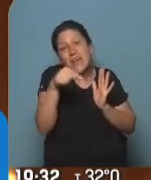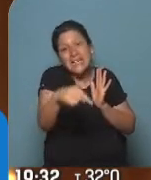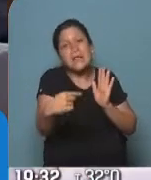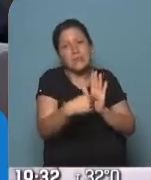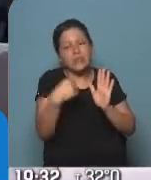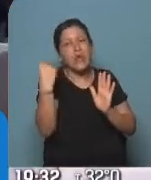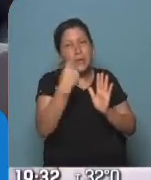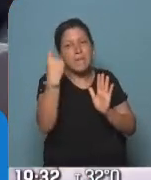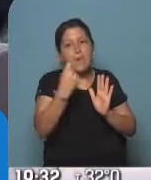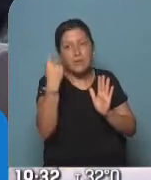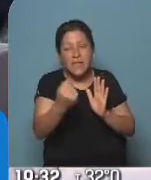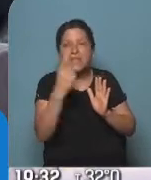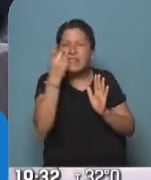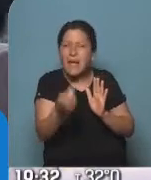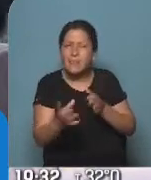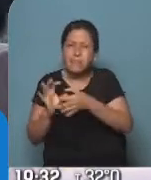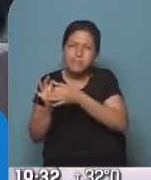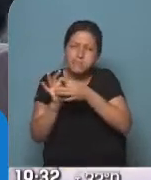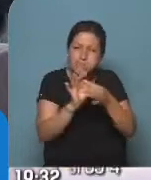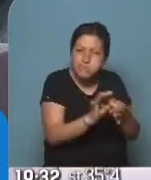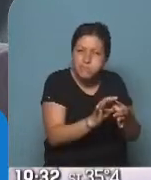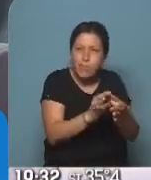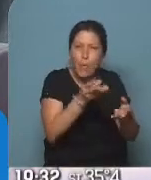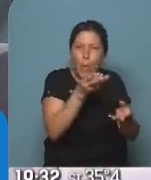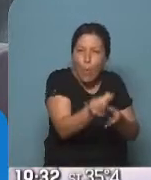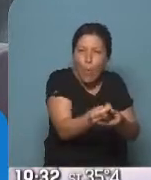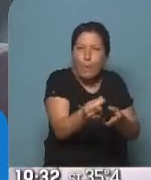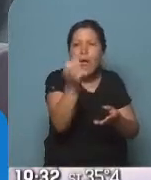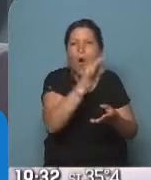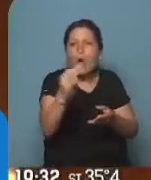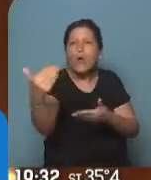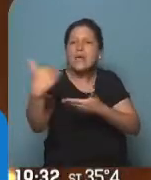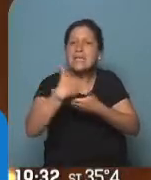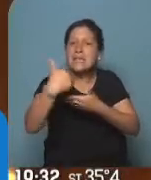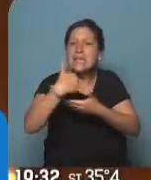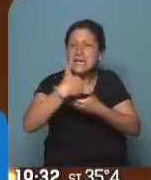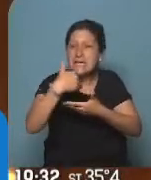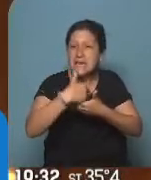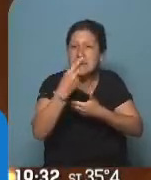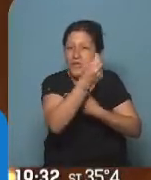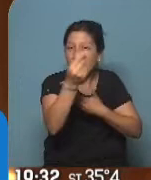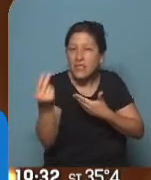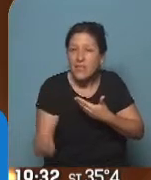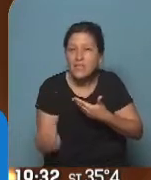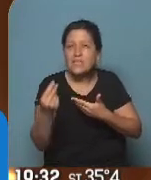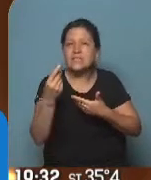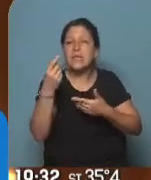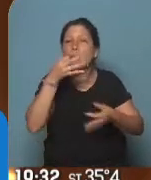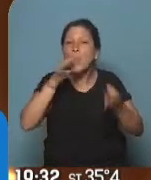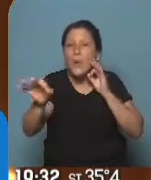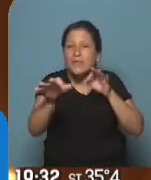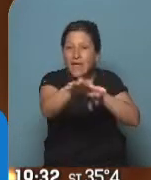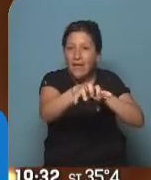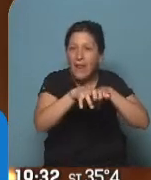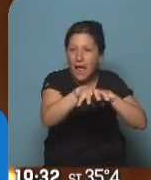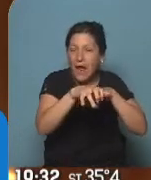vez acompañando el ingreso de divisas por la venta de la cosecha. Sí, ahora viene la cosecha que va a ayudar, después vienen a abrir las ventas. En realidad hay